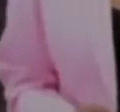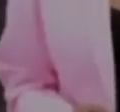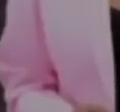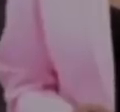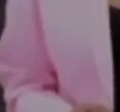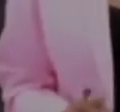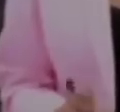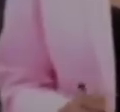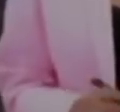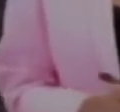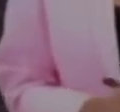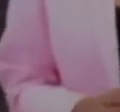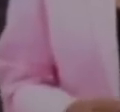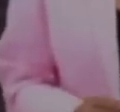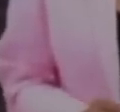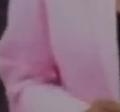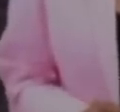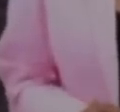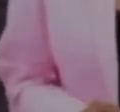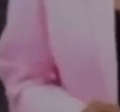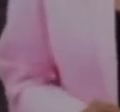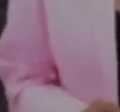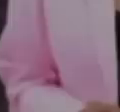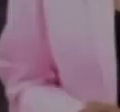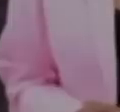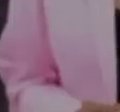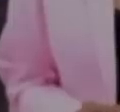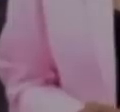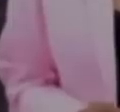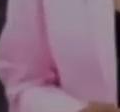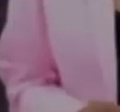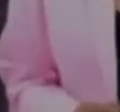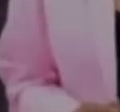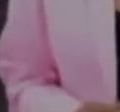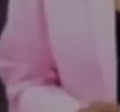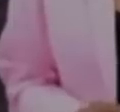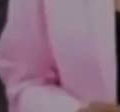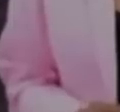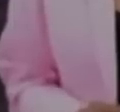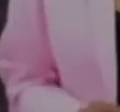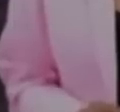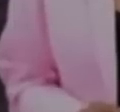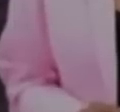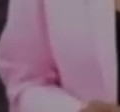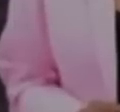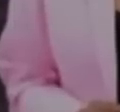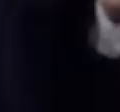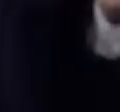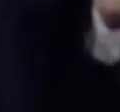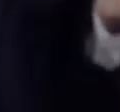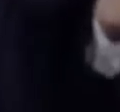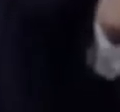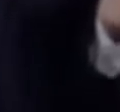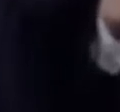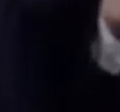ninguna capacidad, no dirige nada, critica a las Fuerzas Armadas, a la policía, critica todo. O sea, de verdad, es un pobre diablo.